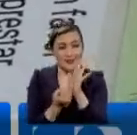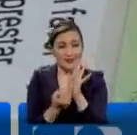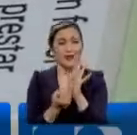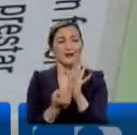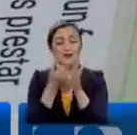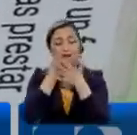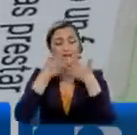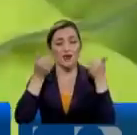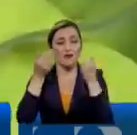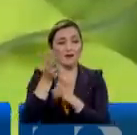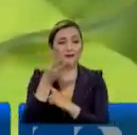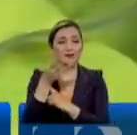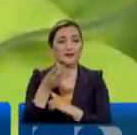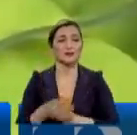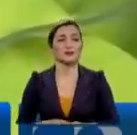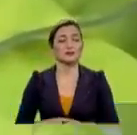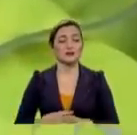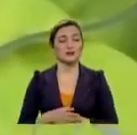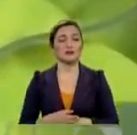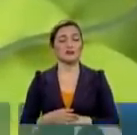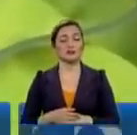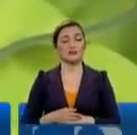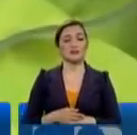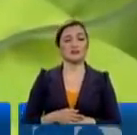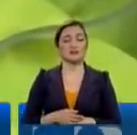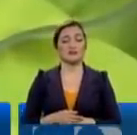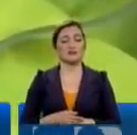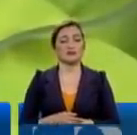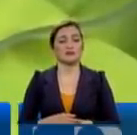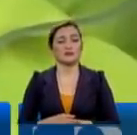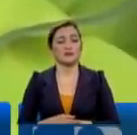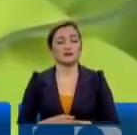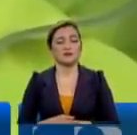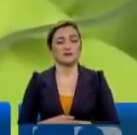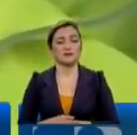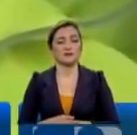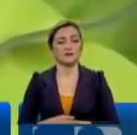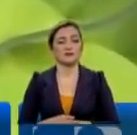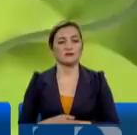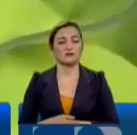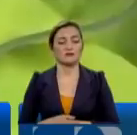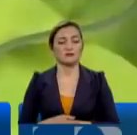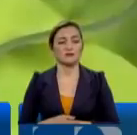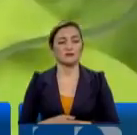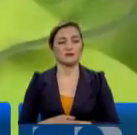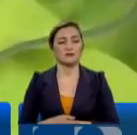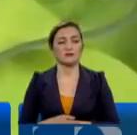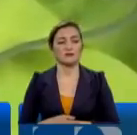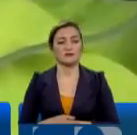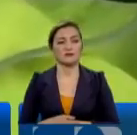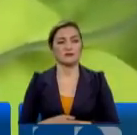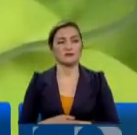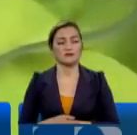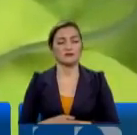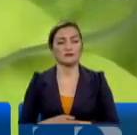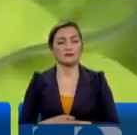y estafas por Internet. También tenemos situaciones de posibles afectaciones que no terminan en